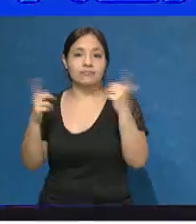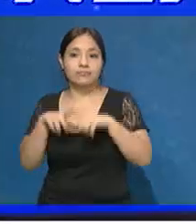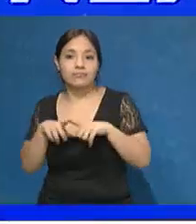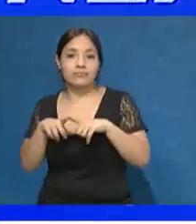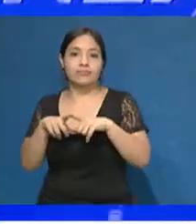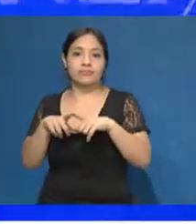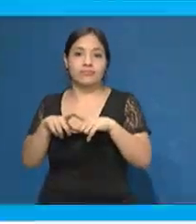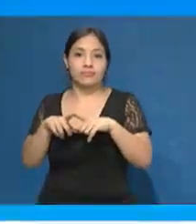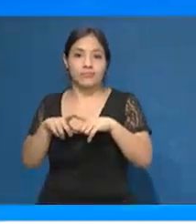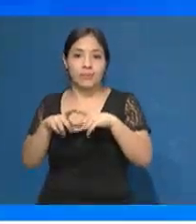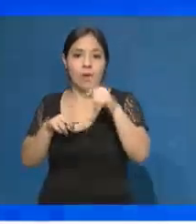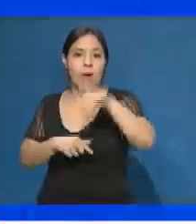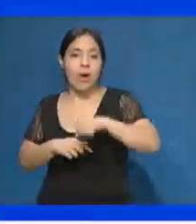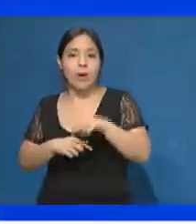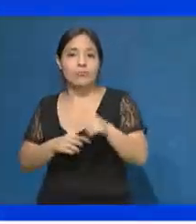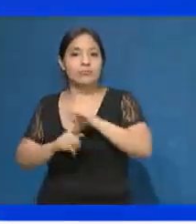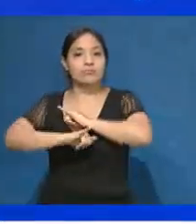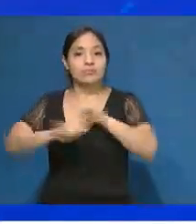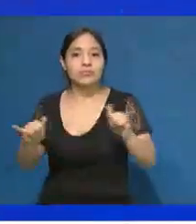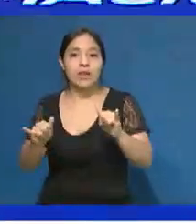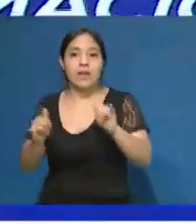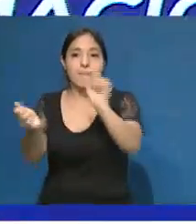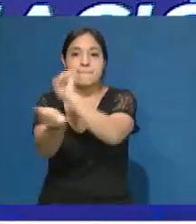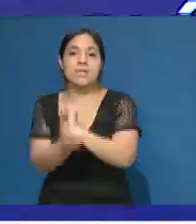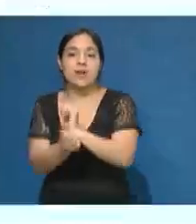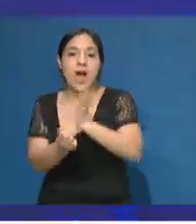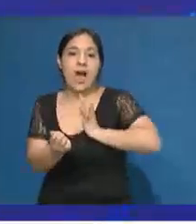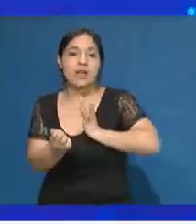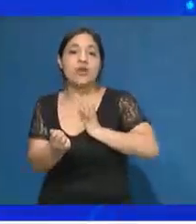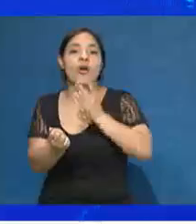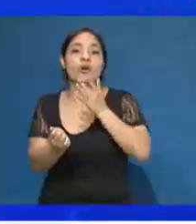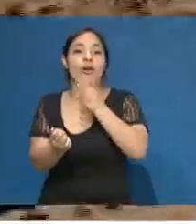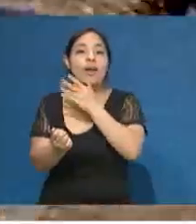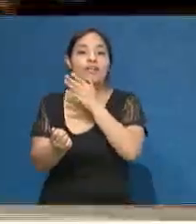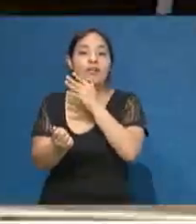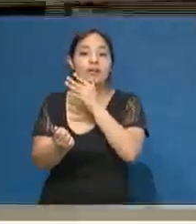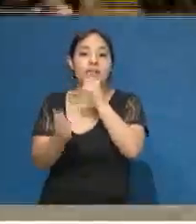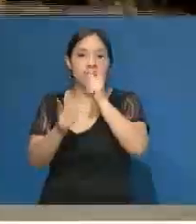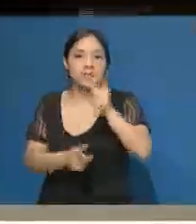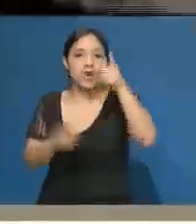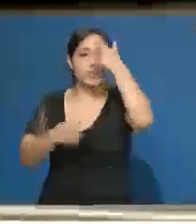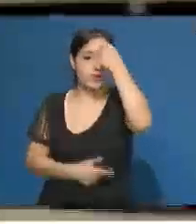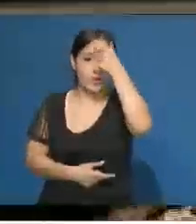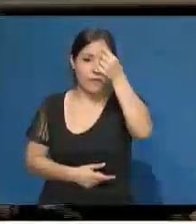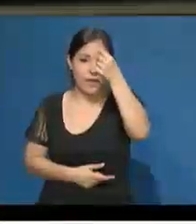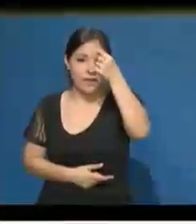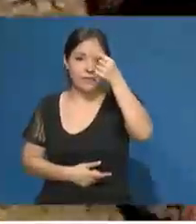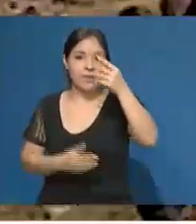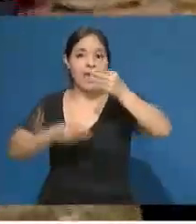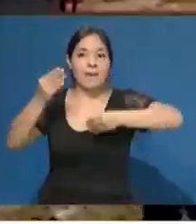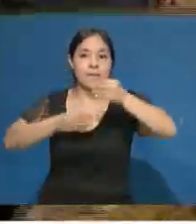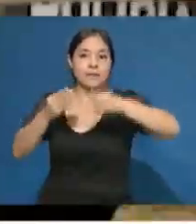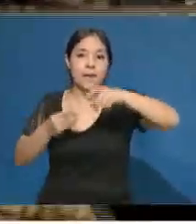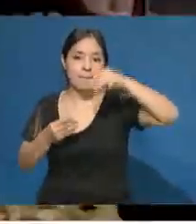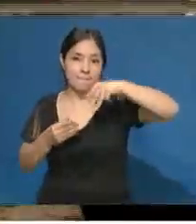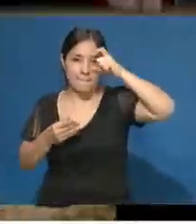hoy es noticia esta condena de 14 años de prisión para el chofer de la empresa del tour por la tragedia ocurrida el 2 de febrero